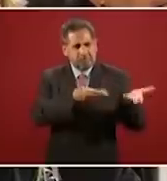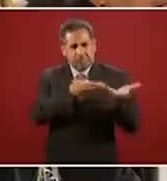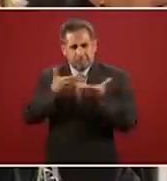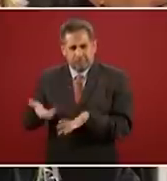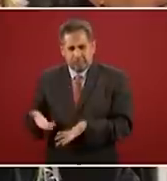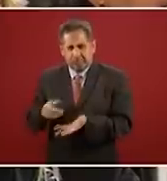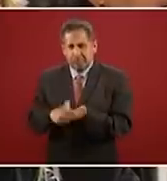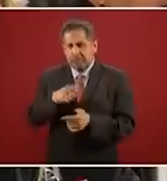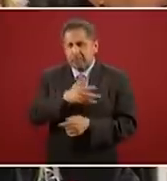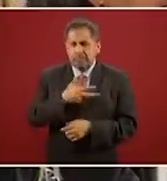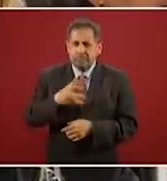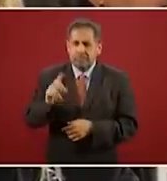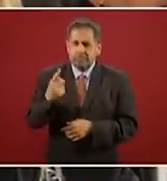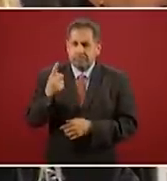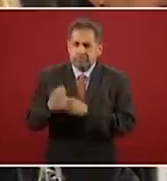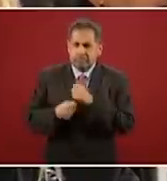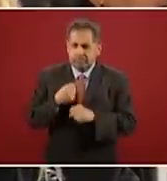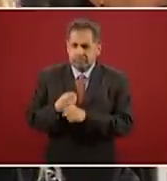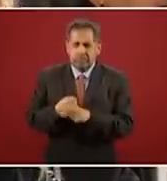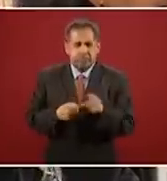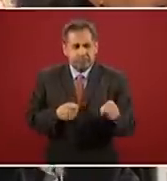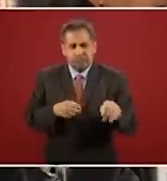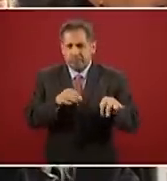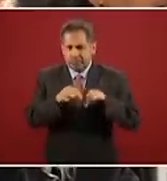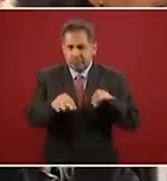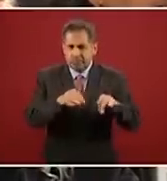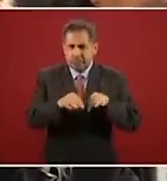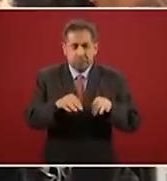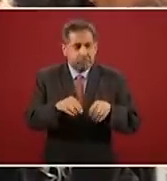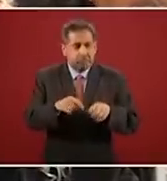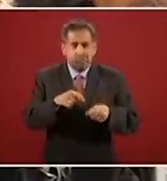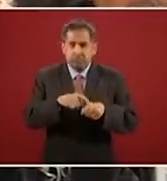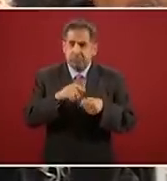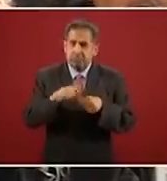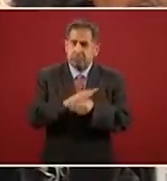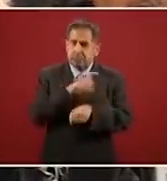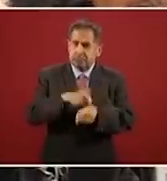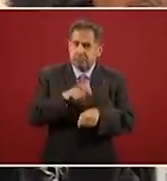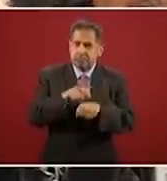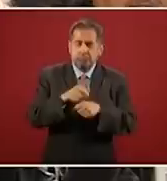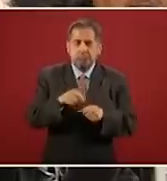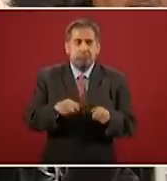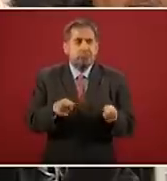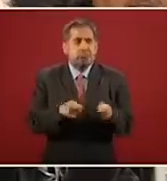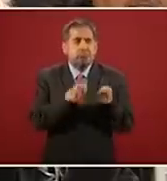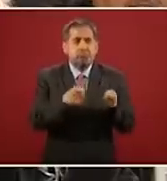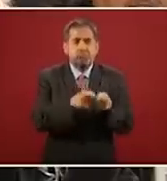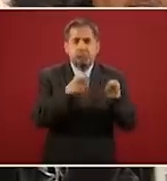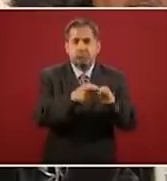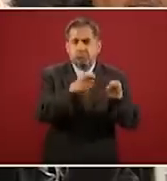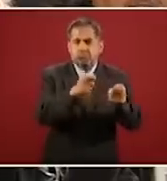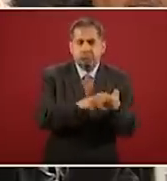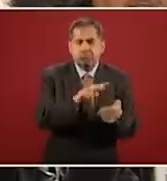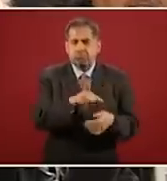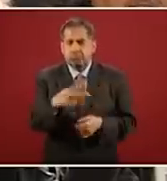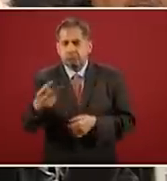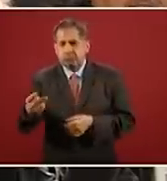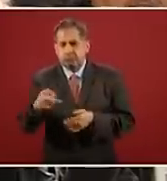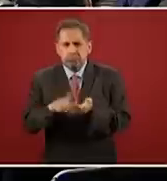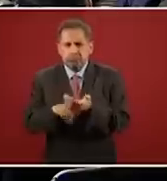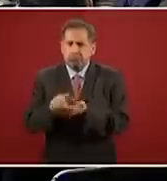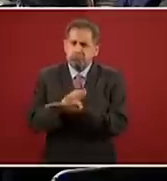tenía 31 años, tenía un trabajo de full time como jardinero y otro part time como